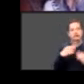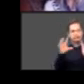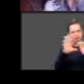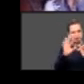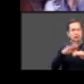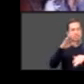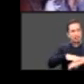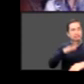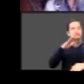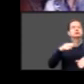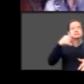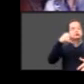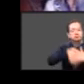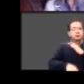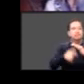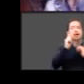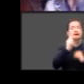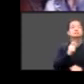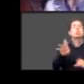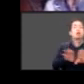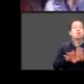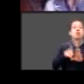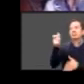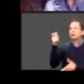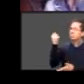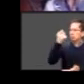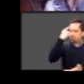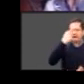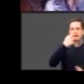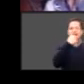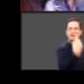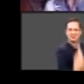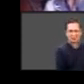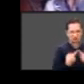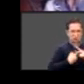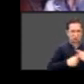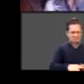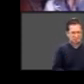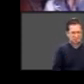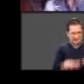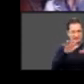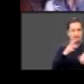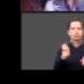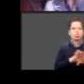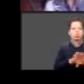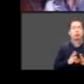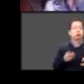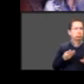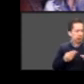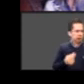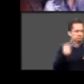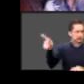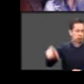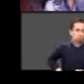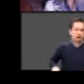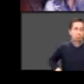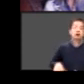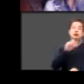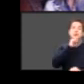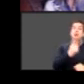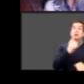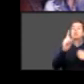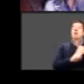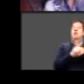gasto para primera infancia y sobre todo la problemática que vemos desde hoy en el presupuesto